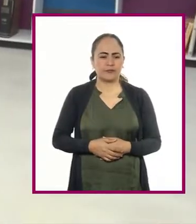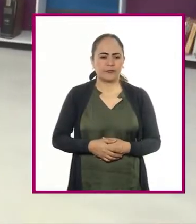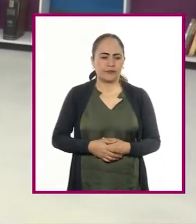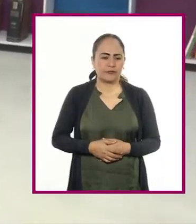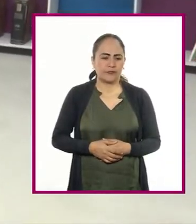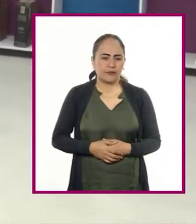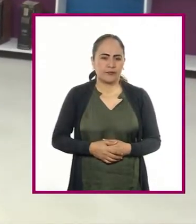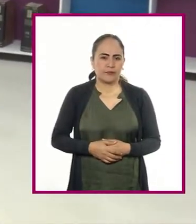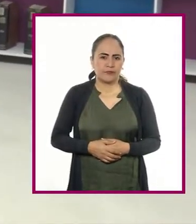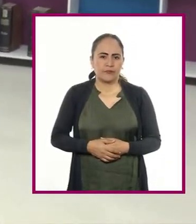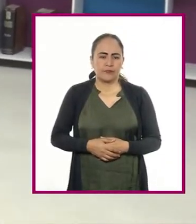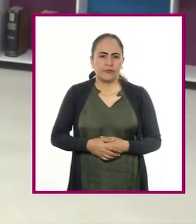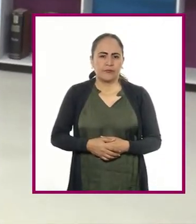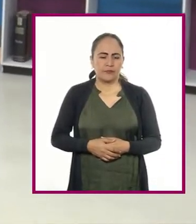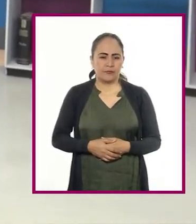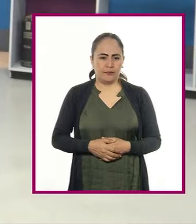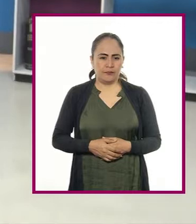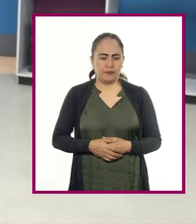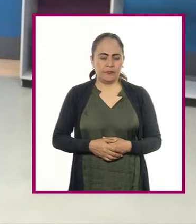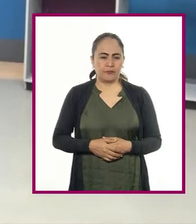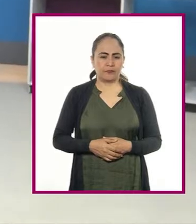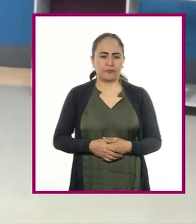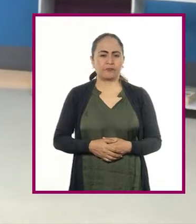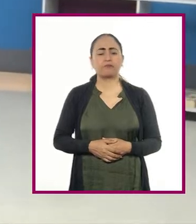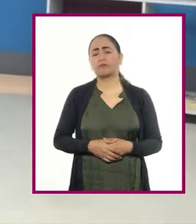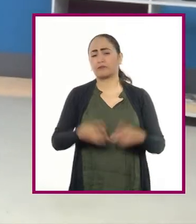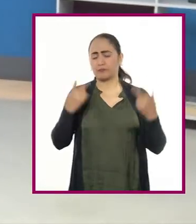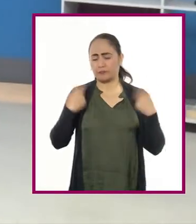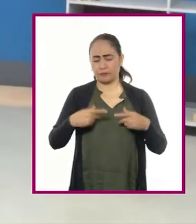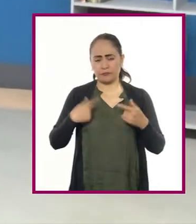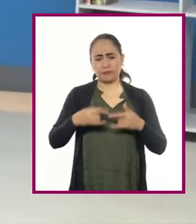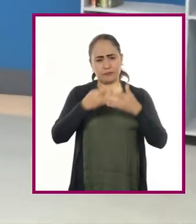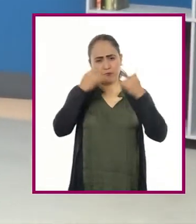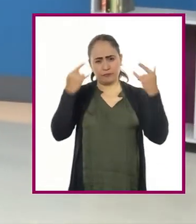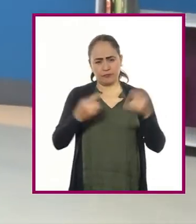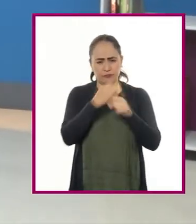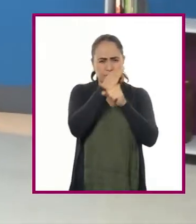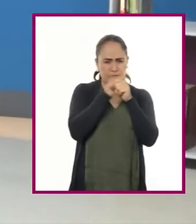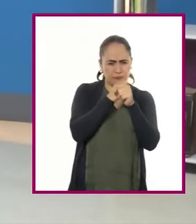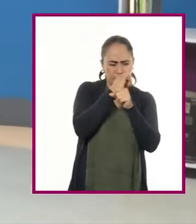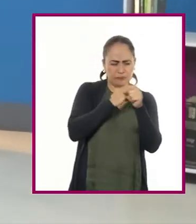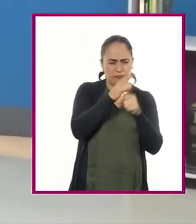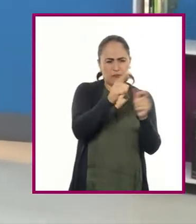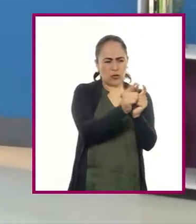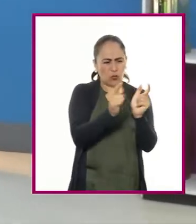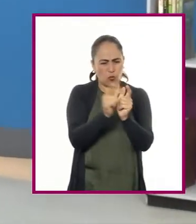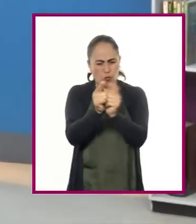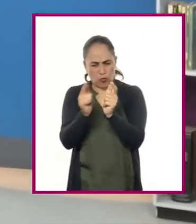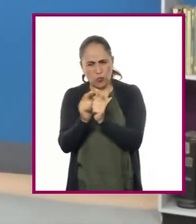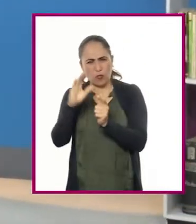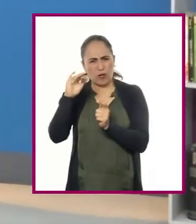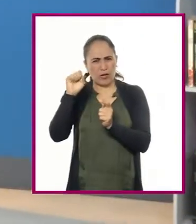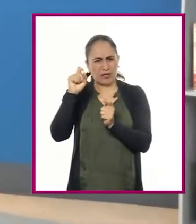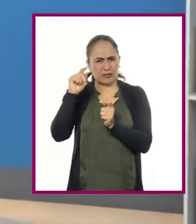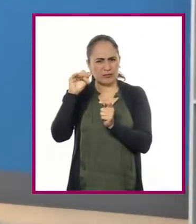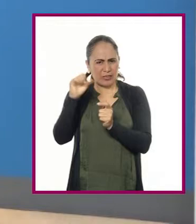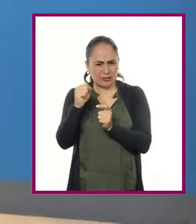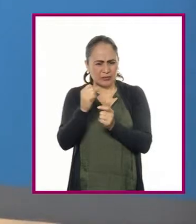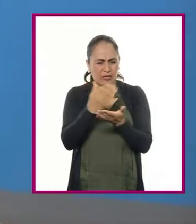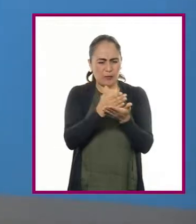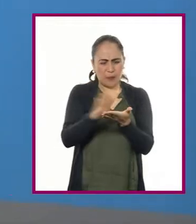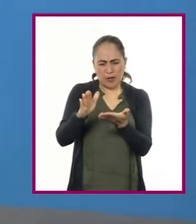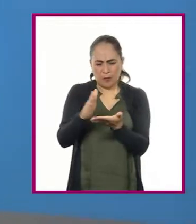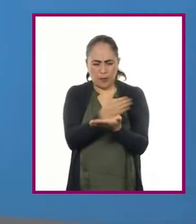Anteriormente, muchos historiadores hablaban de la sociedad novohispana como una sociedad de castas, en la que los límites entre